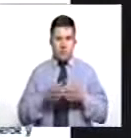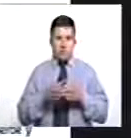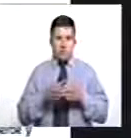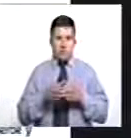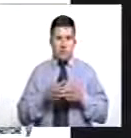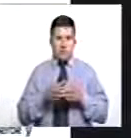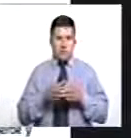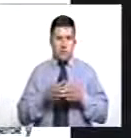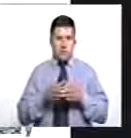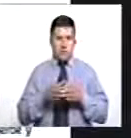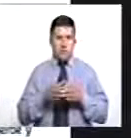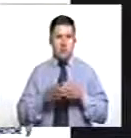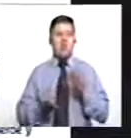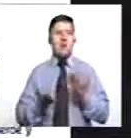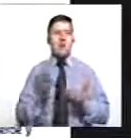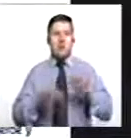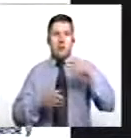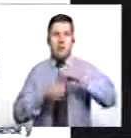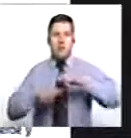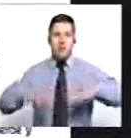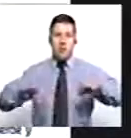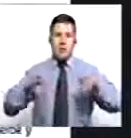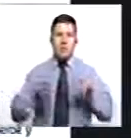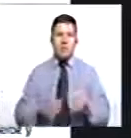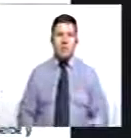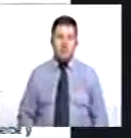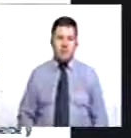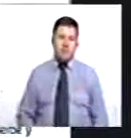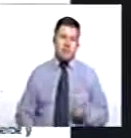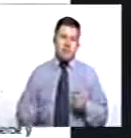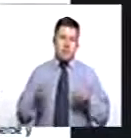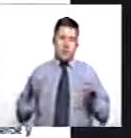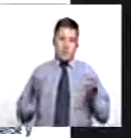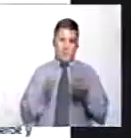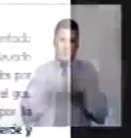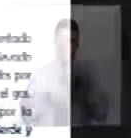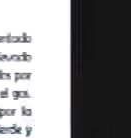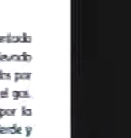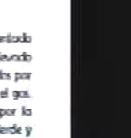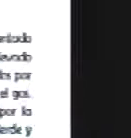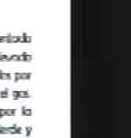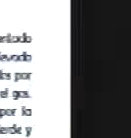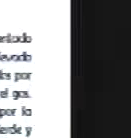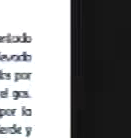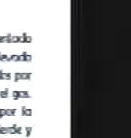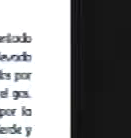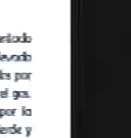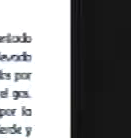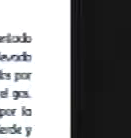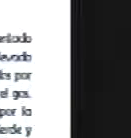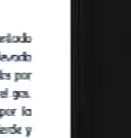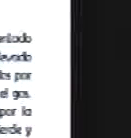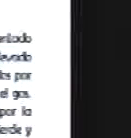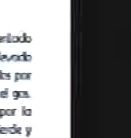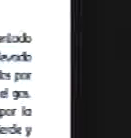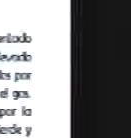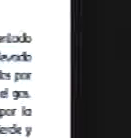de las variables que caracterizan a un mercado de comercialización. Por ende, lógicamente,